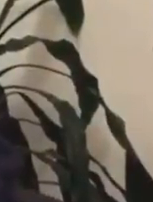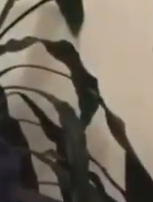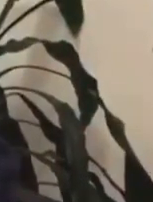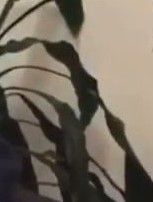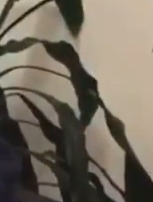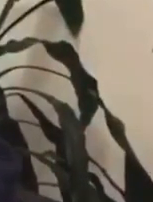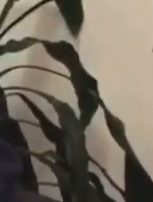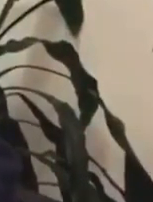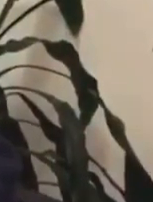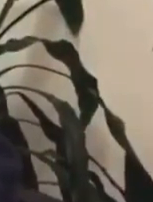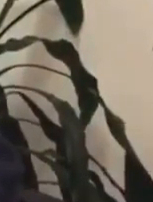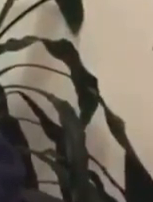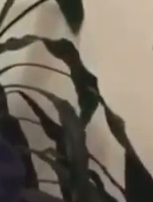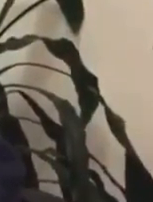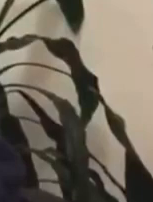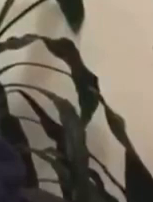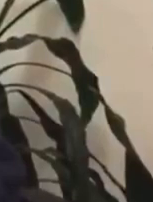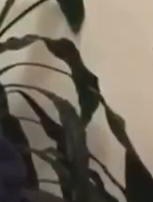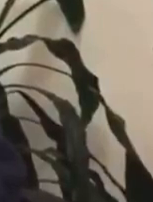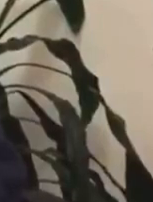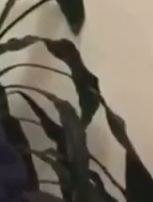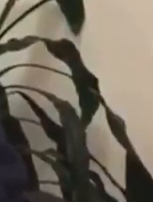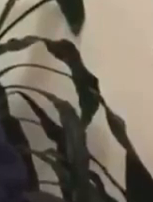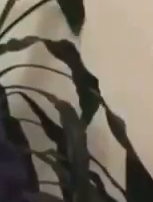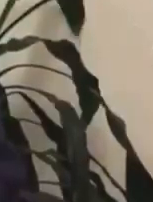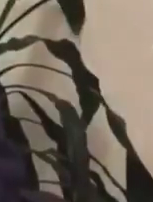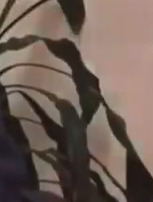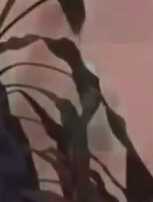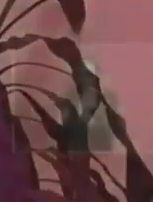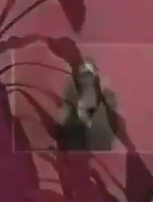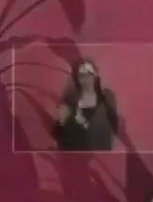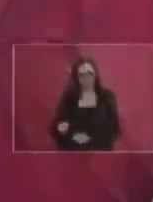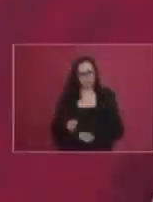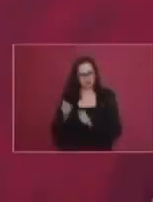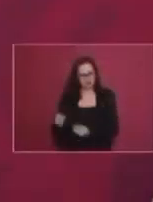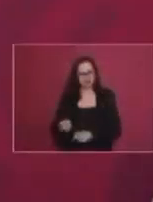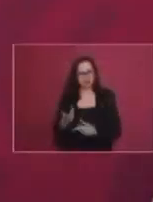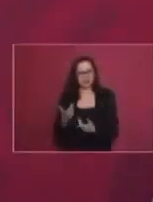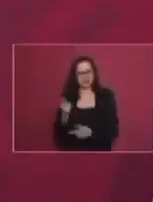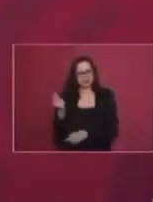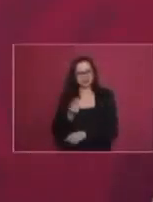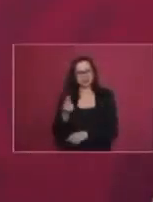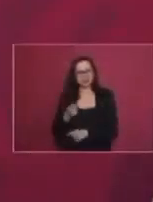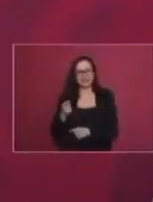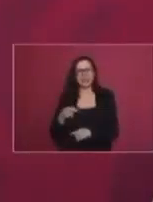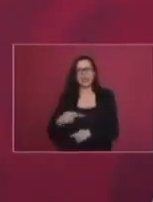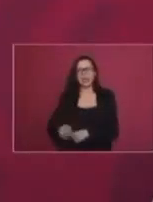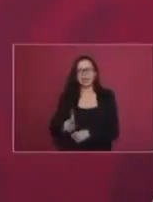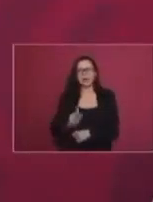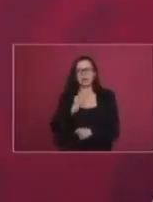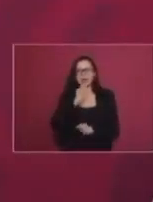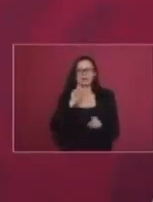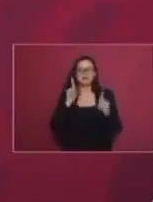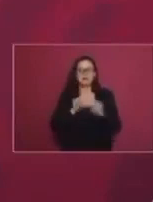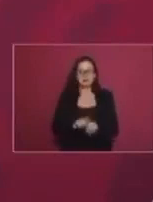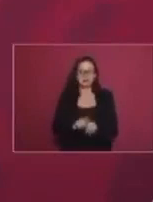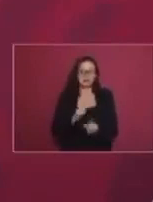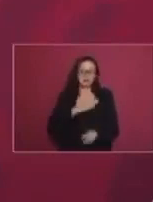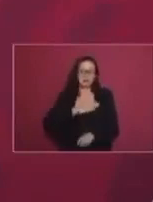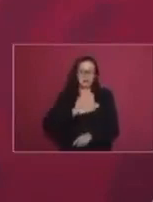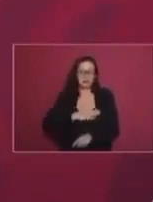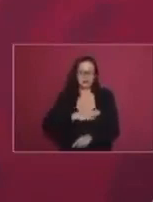sin ser acarreados fueron a darnos su apoyo. Sí, la justicia es